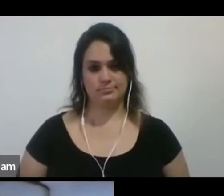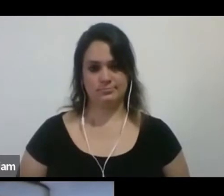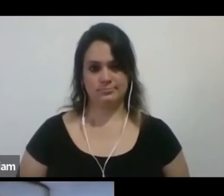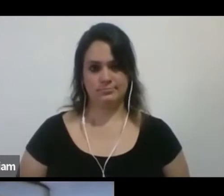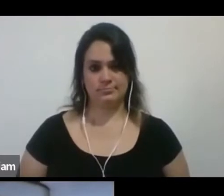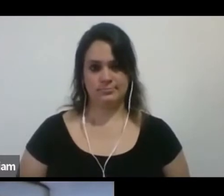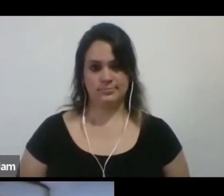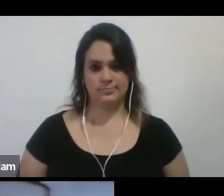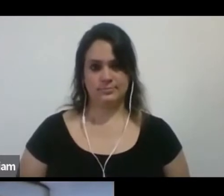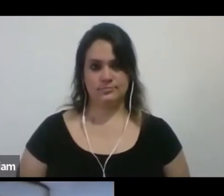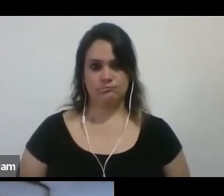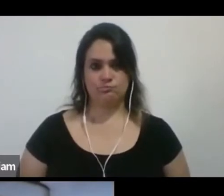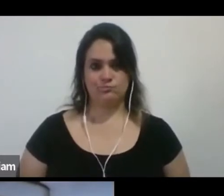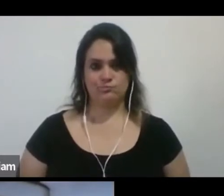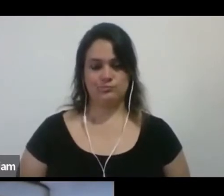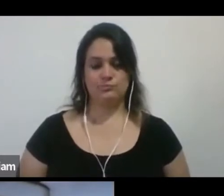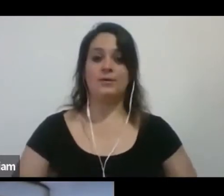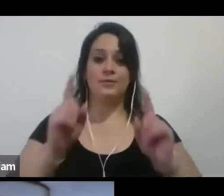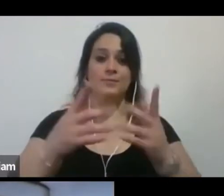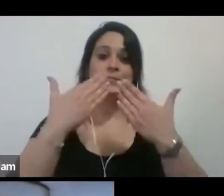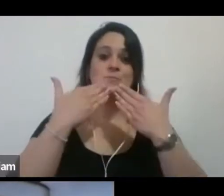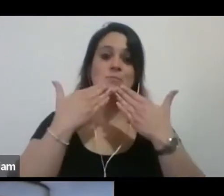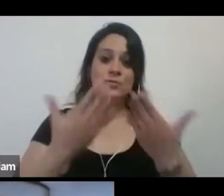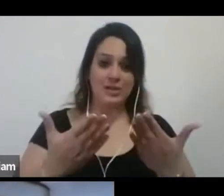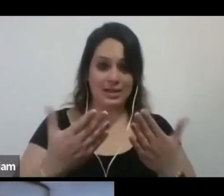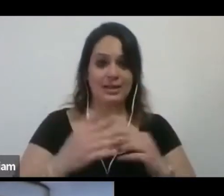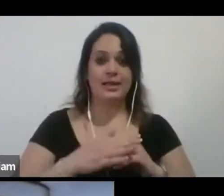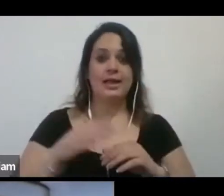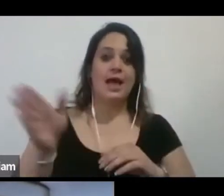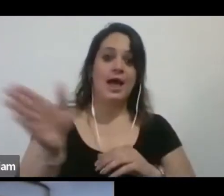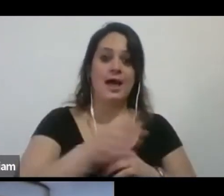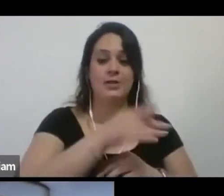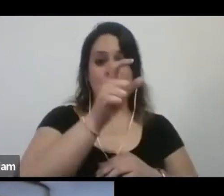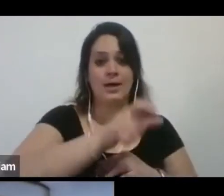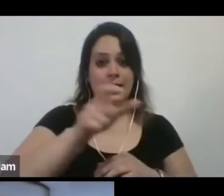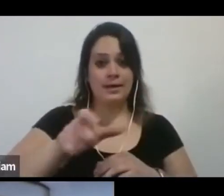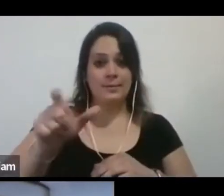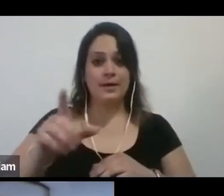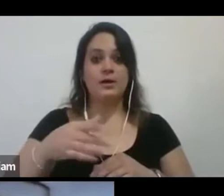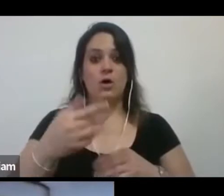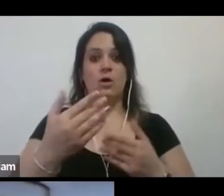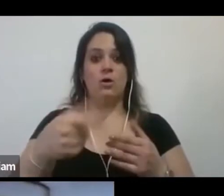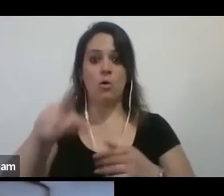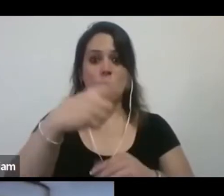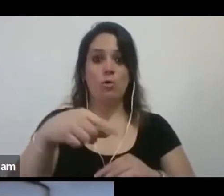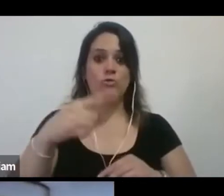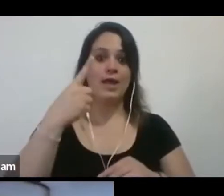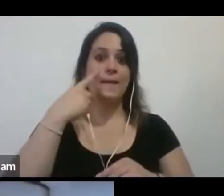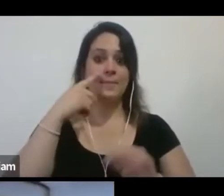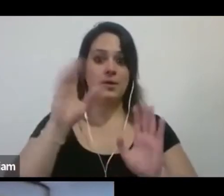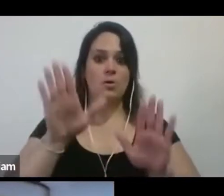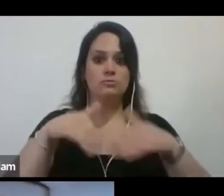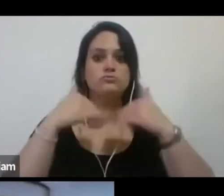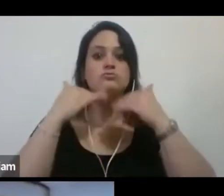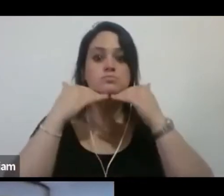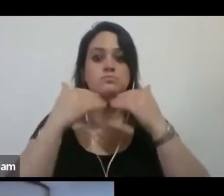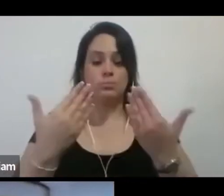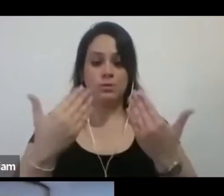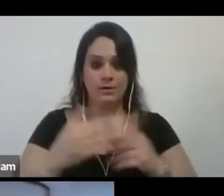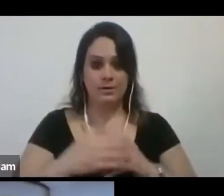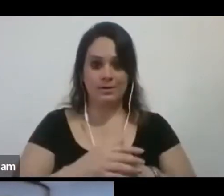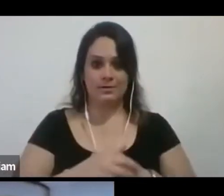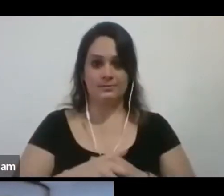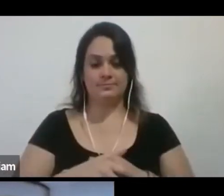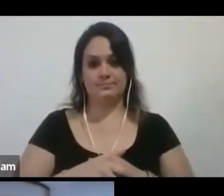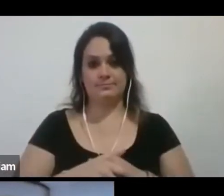De paso, quiero agradecer y a todas las personas que están viendo las transmisiones que han realizado las distintas